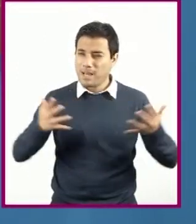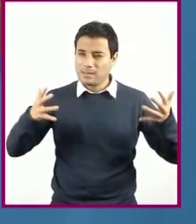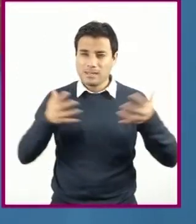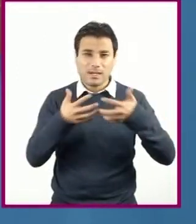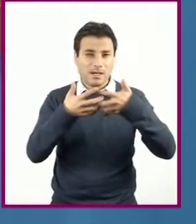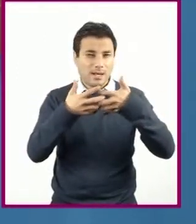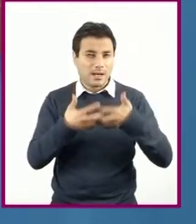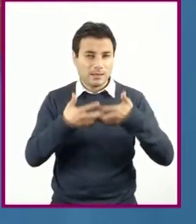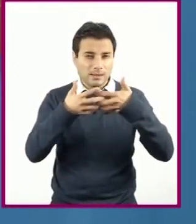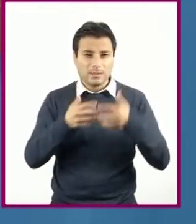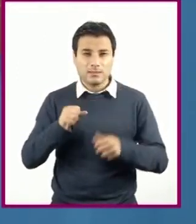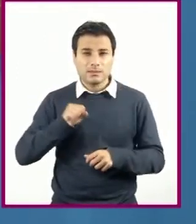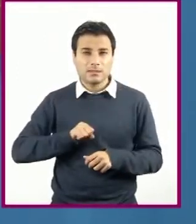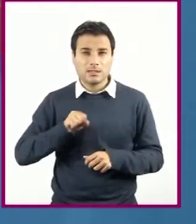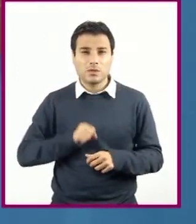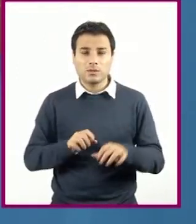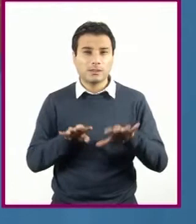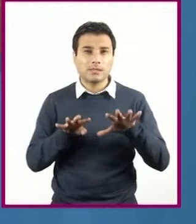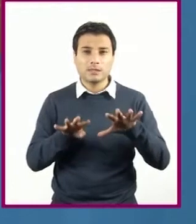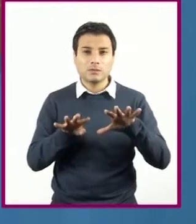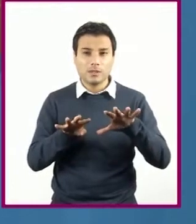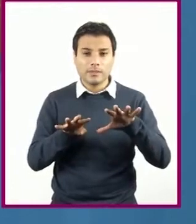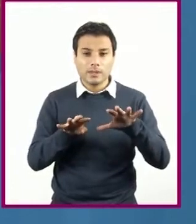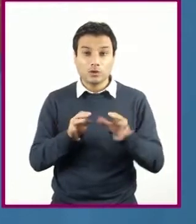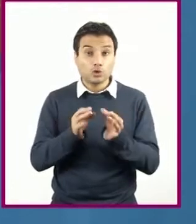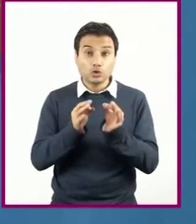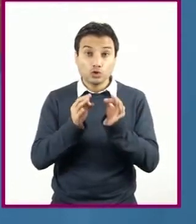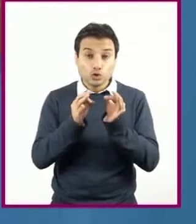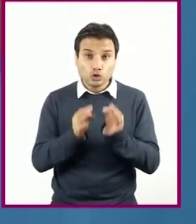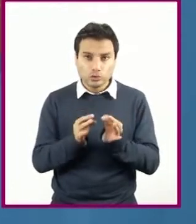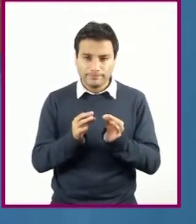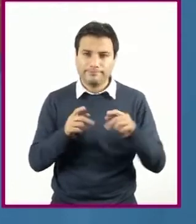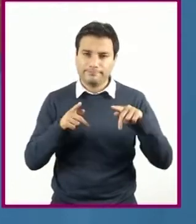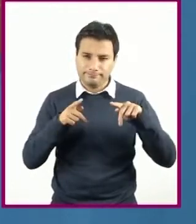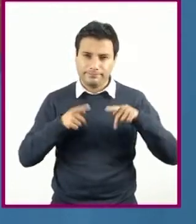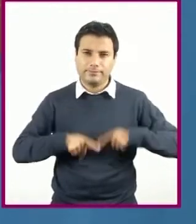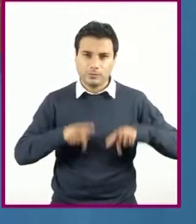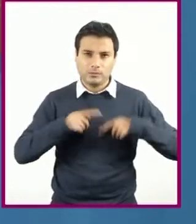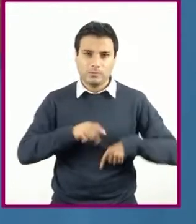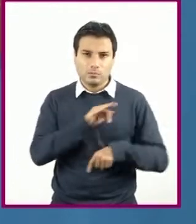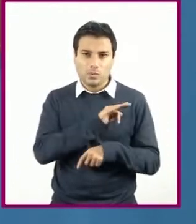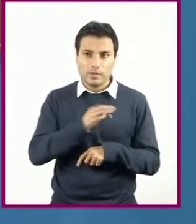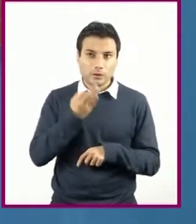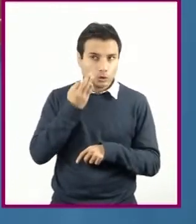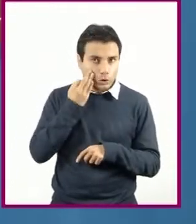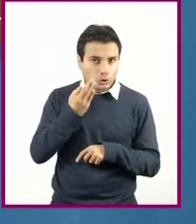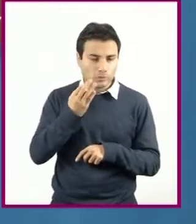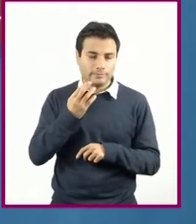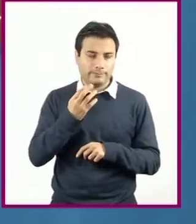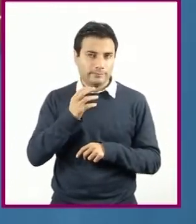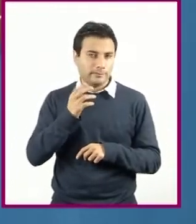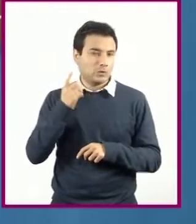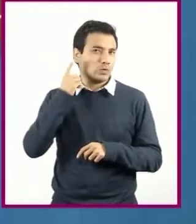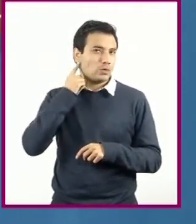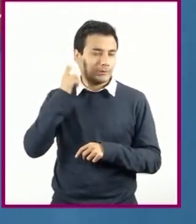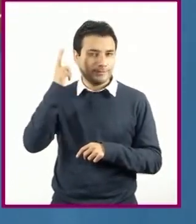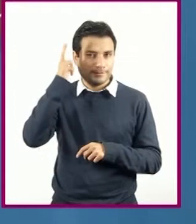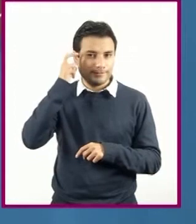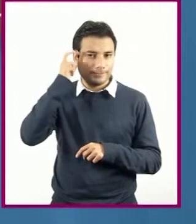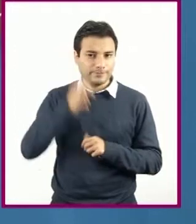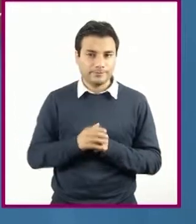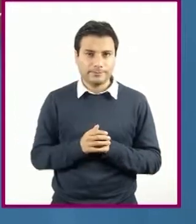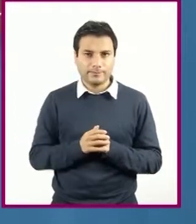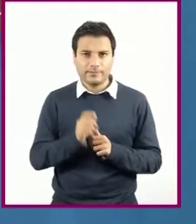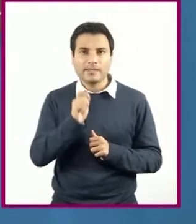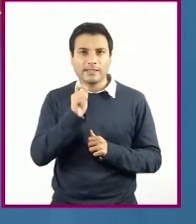del siglo XIX eran también las más visibles y audibles. Estamos haciendo referencia a